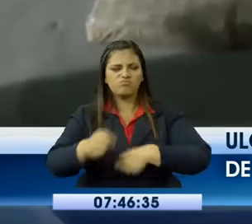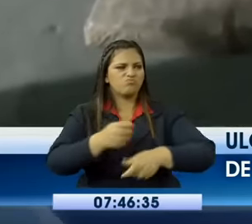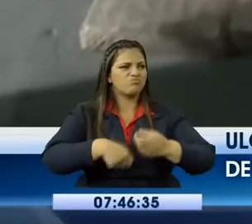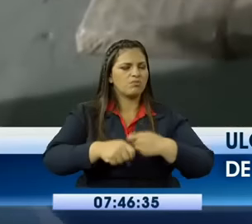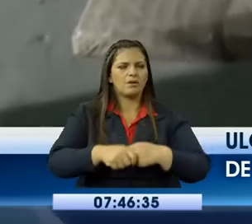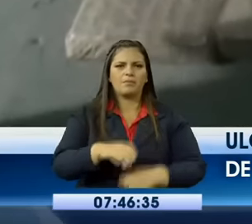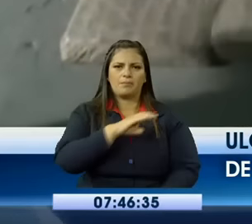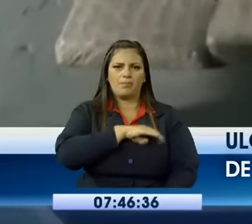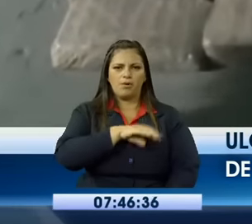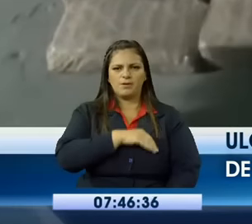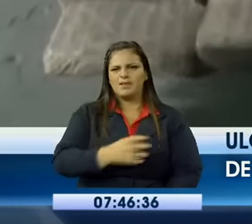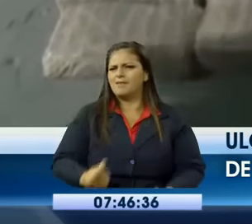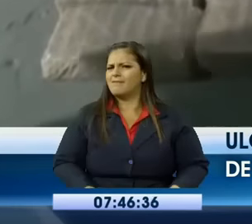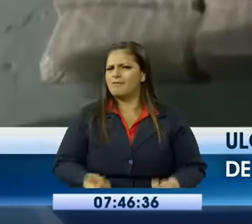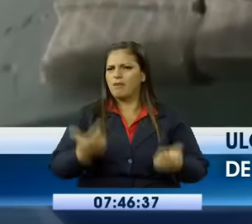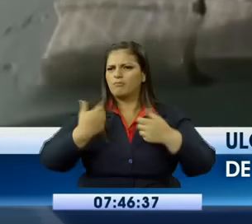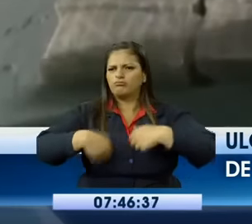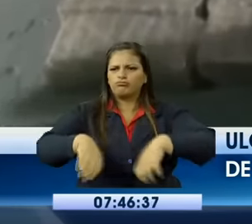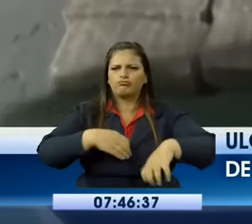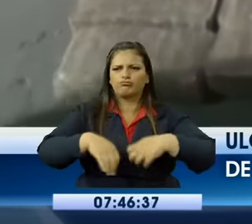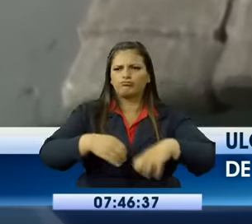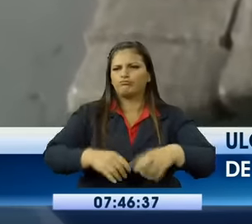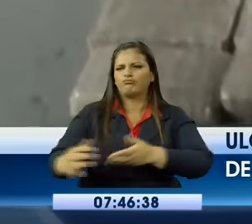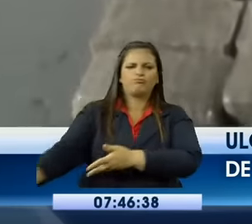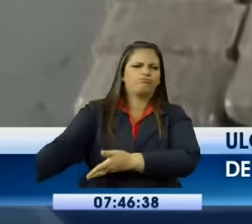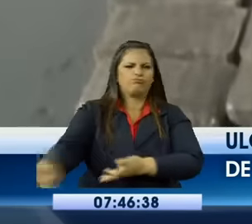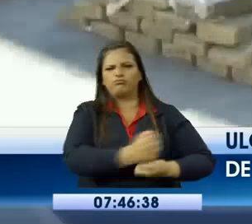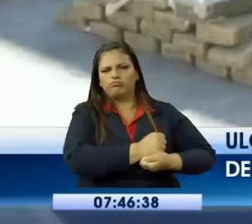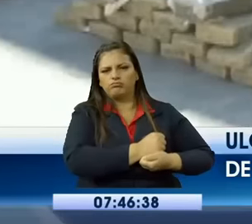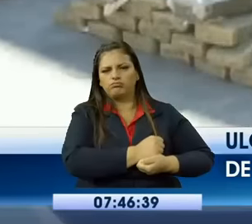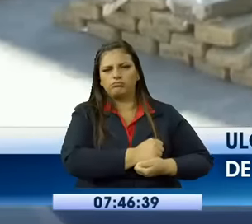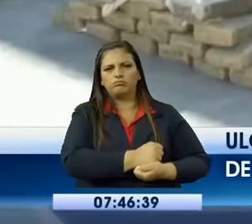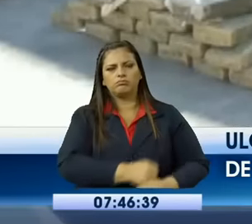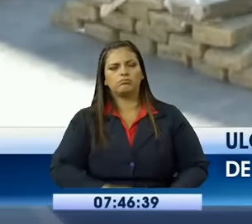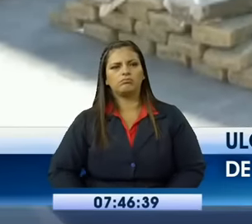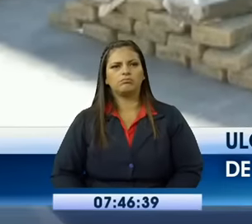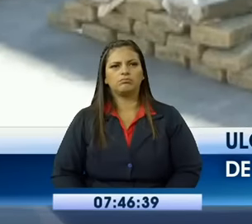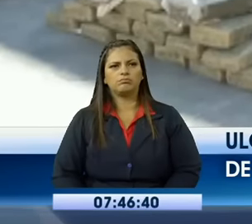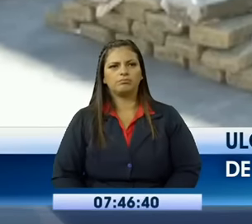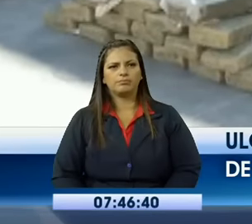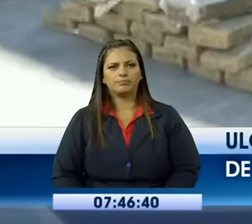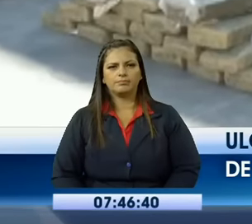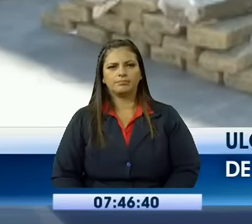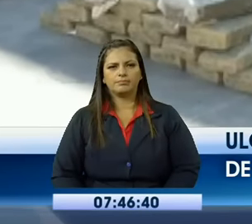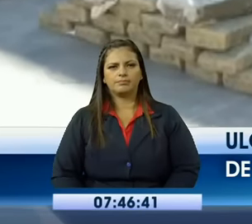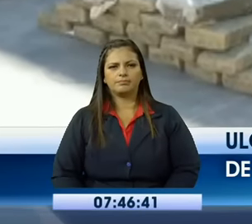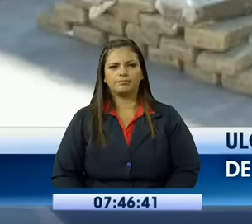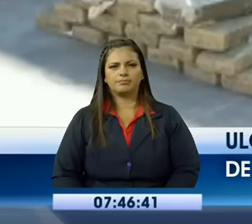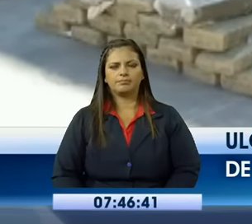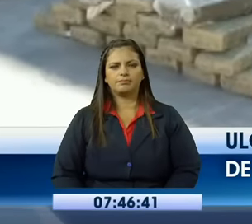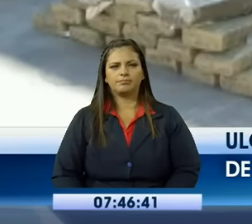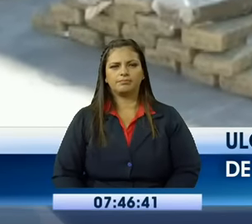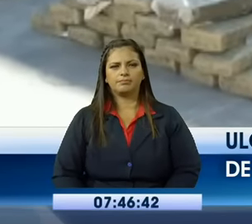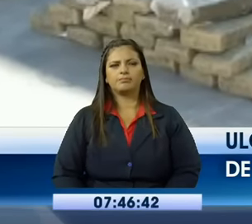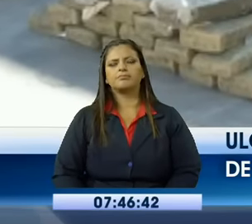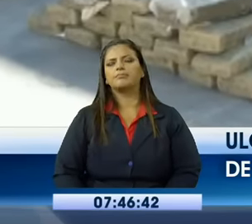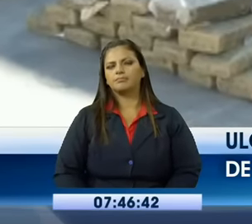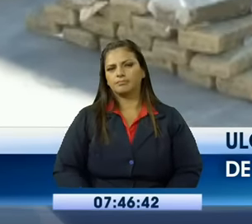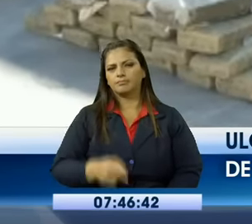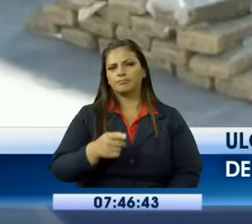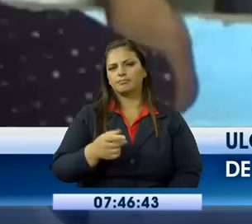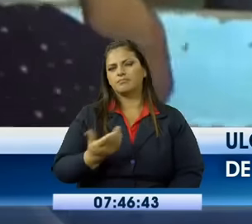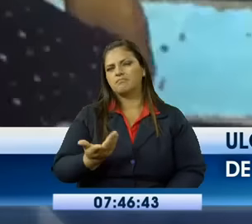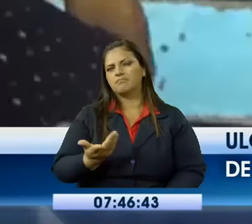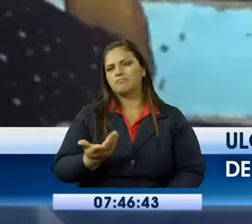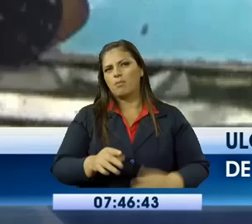la policía se adelantó a la jugada y frenó el millonario negocio. Estiman que sacaron del mercado local, en este caso la ciudad de Guayaquil,